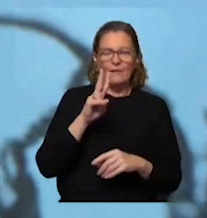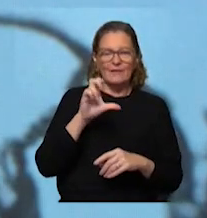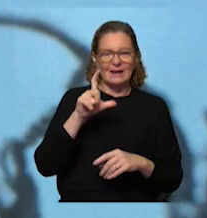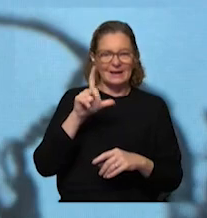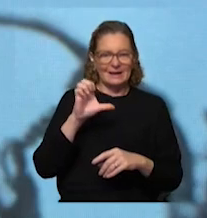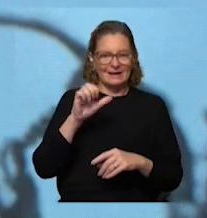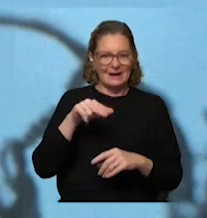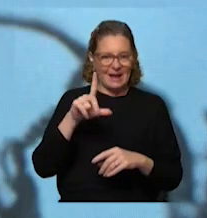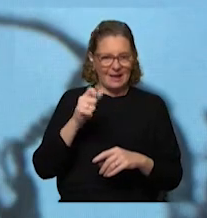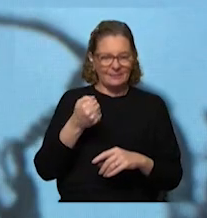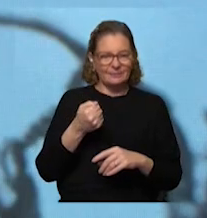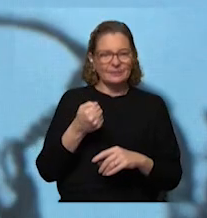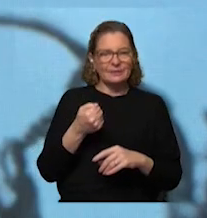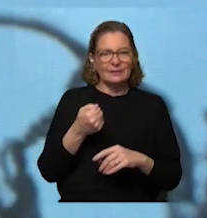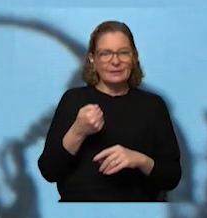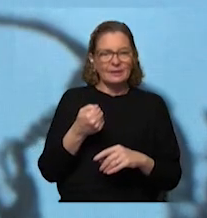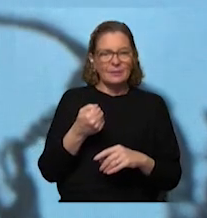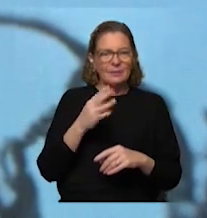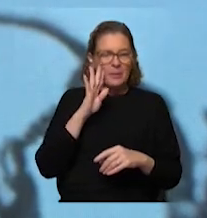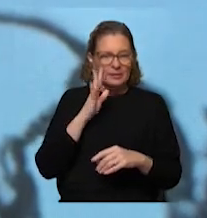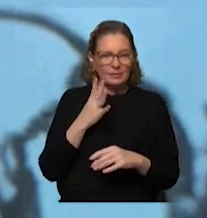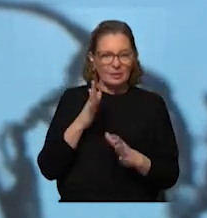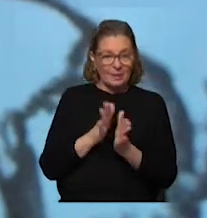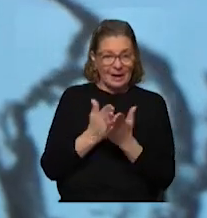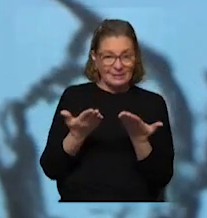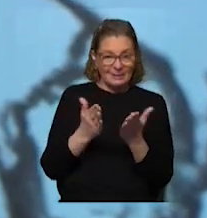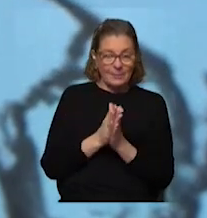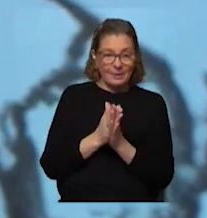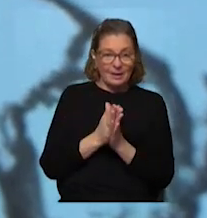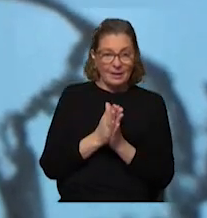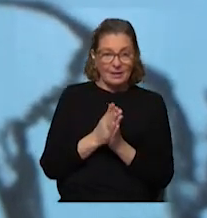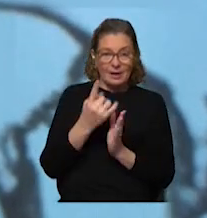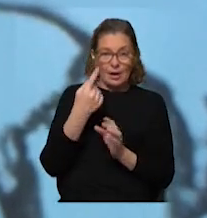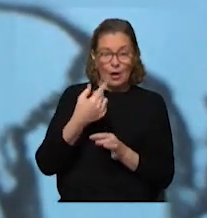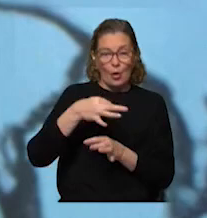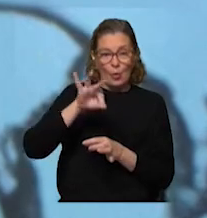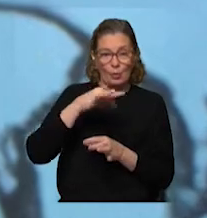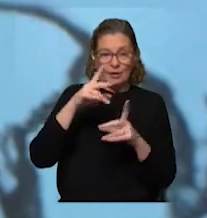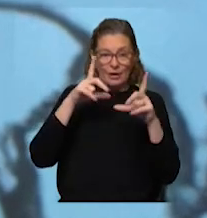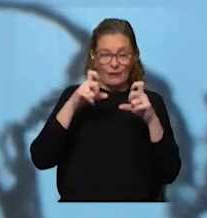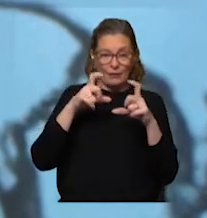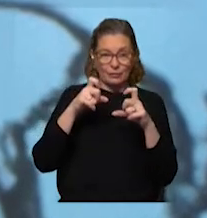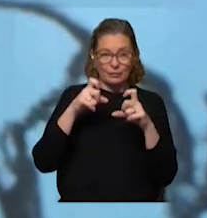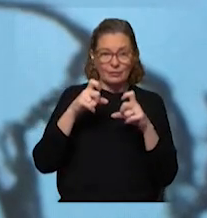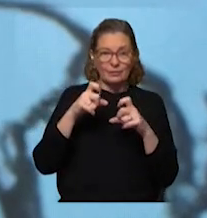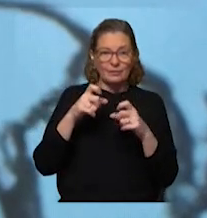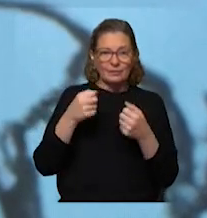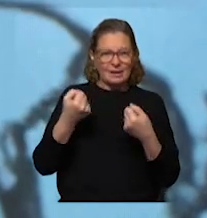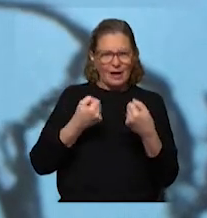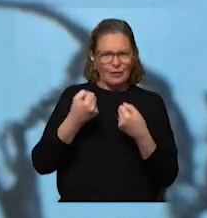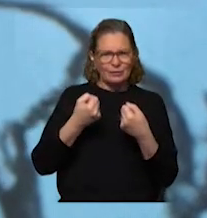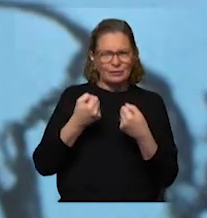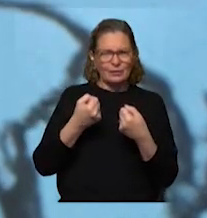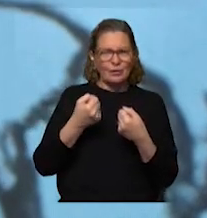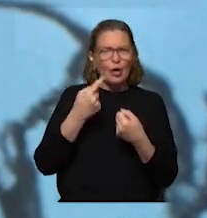me pasó que de hecho la tapa que quedó que se ajusta es la única foto que yo no saqué que es la del Fiat 600 yo